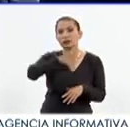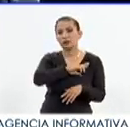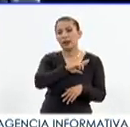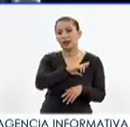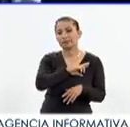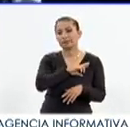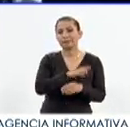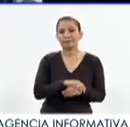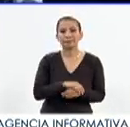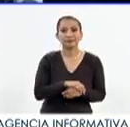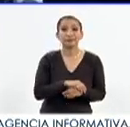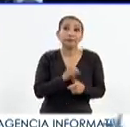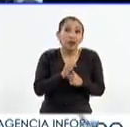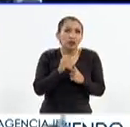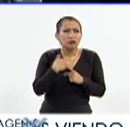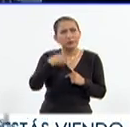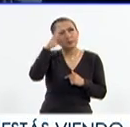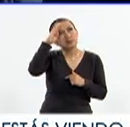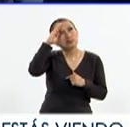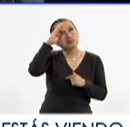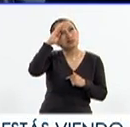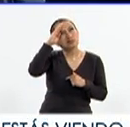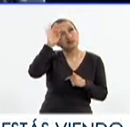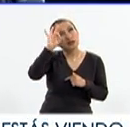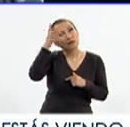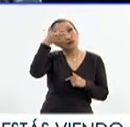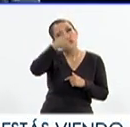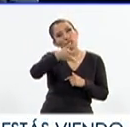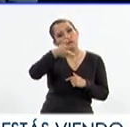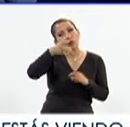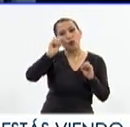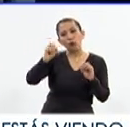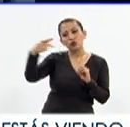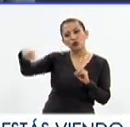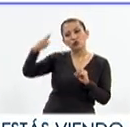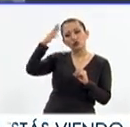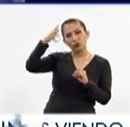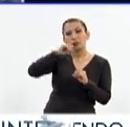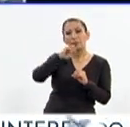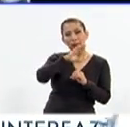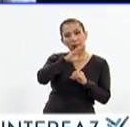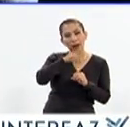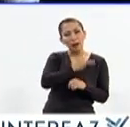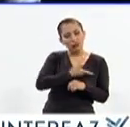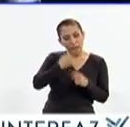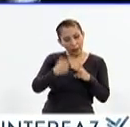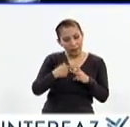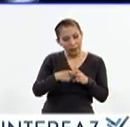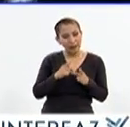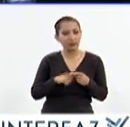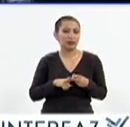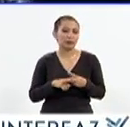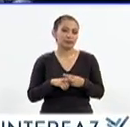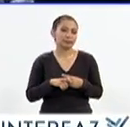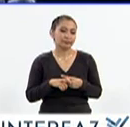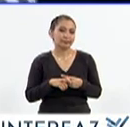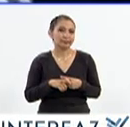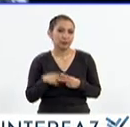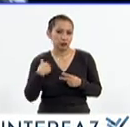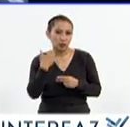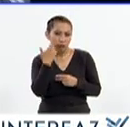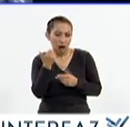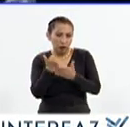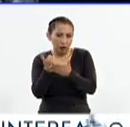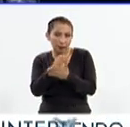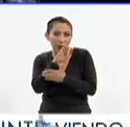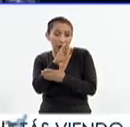soltera. Entonces, pues estaba pensando tanto en mi futuro como en la de ella. Me gustan las matemáticas, quiero